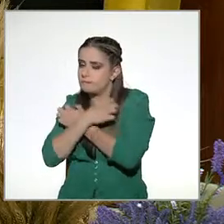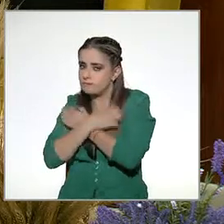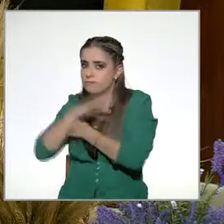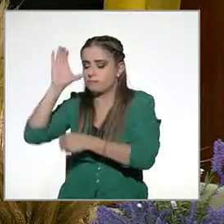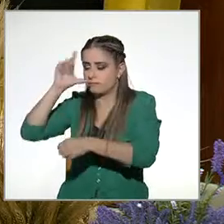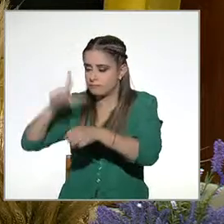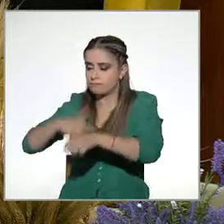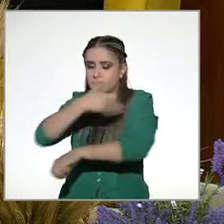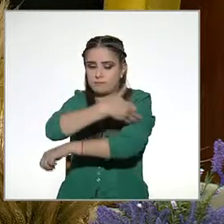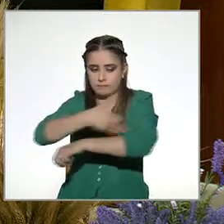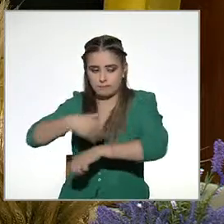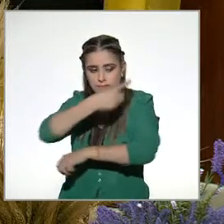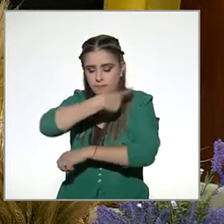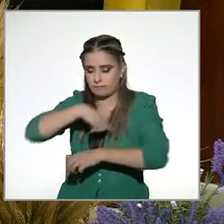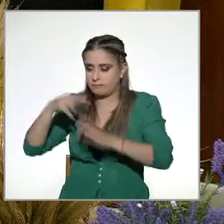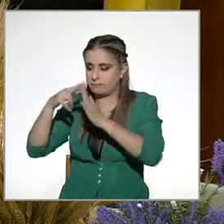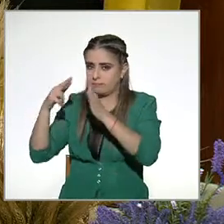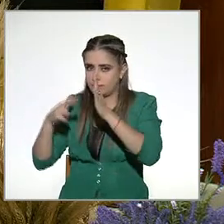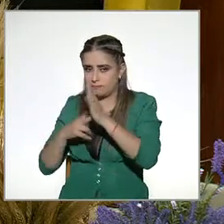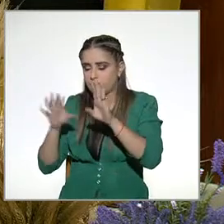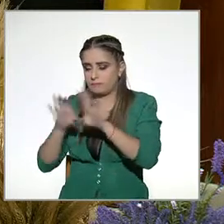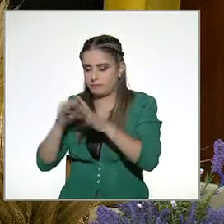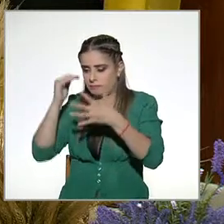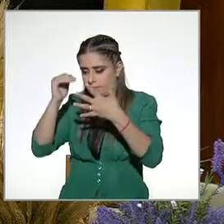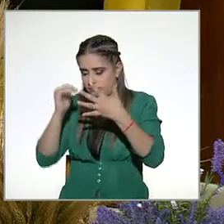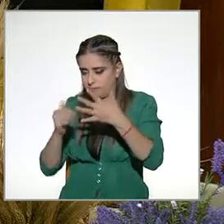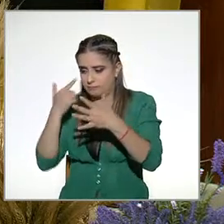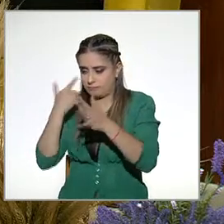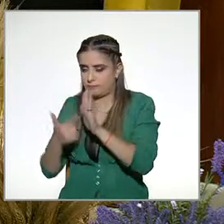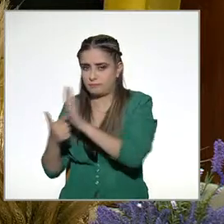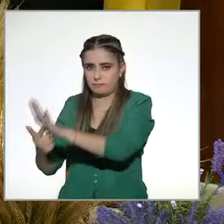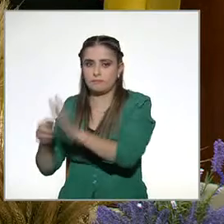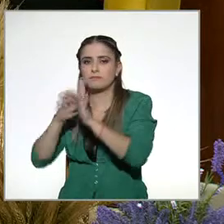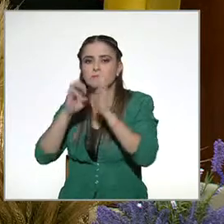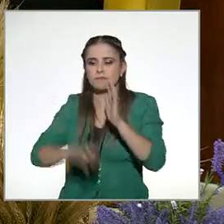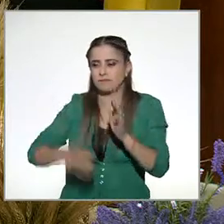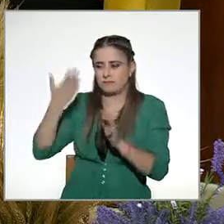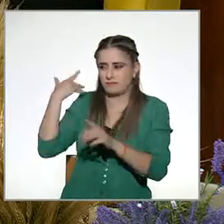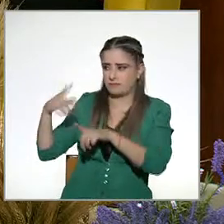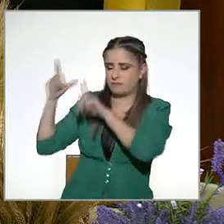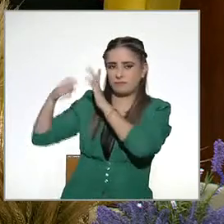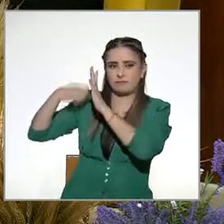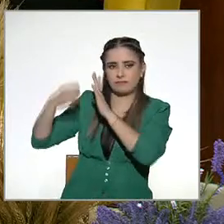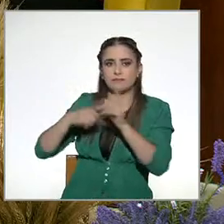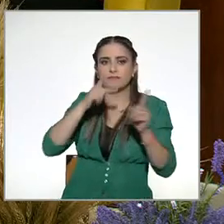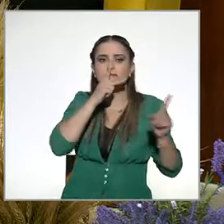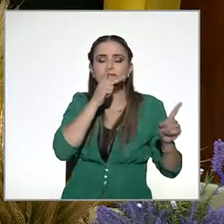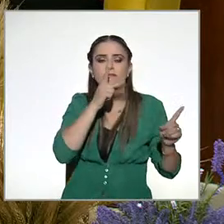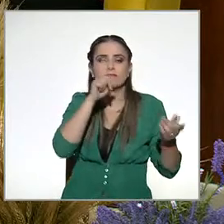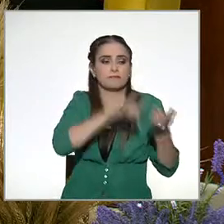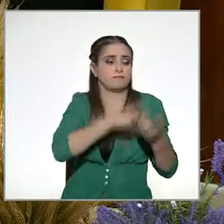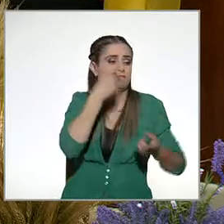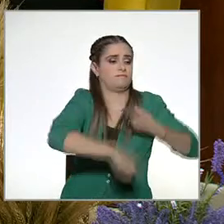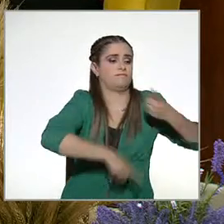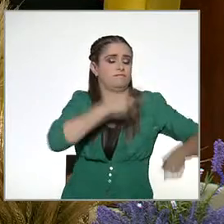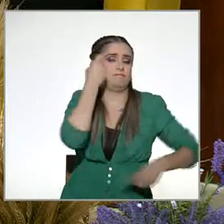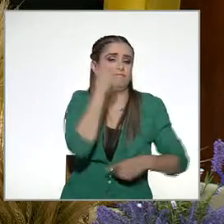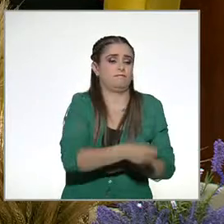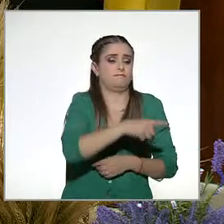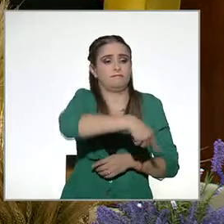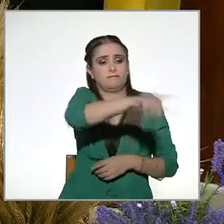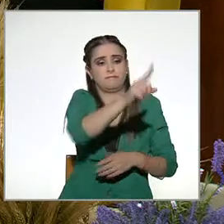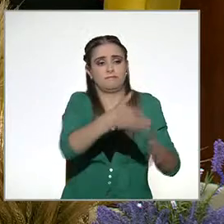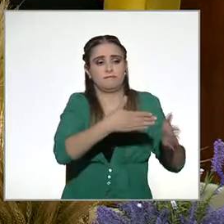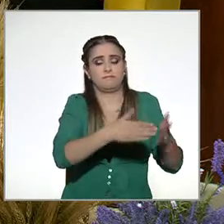sociales, familiares. Esta mujer hablaba en su testimonio de su historia en relación a su padre y lo que su padre... La pregunta sería, ¿y por qué cree ella que de alguna